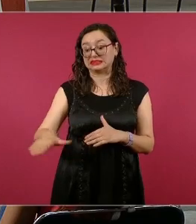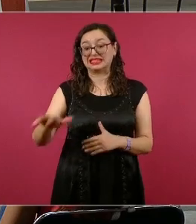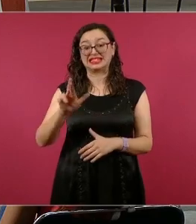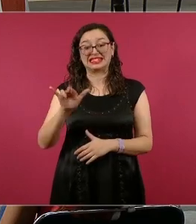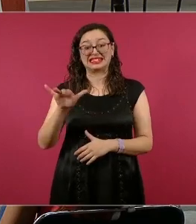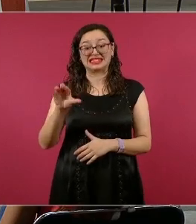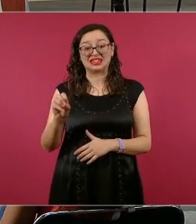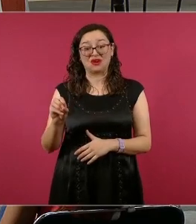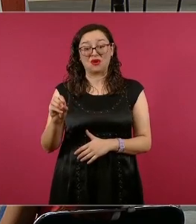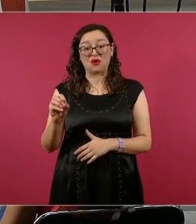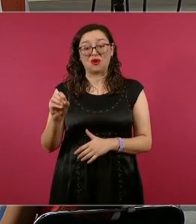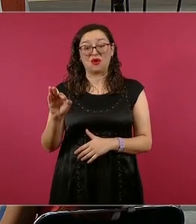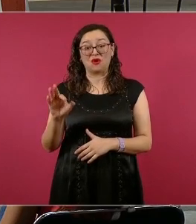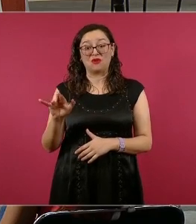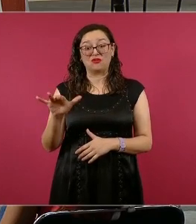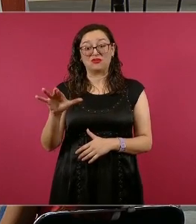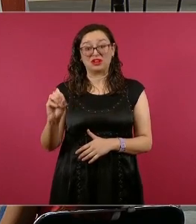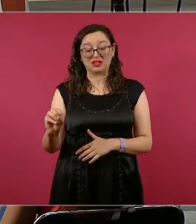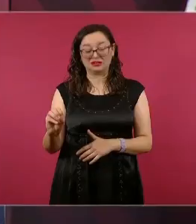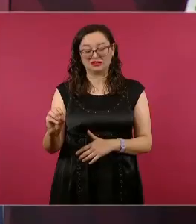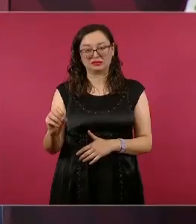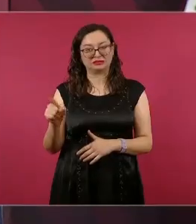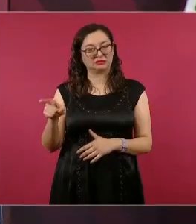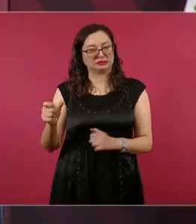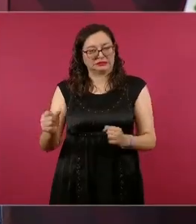lloviendo 32 kilómetros